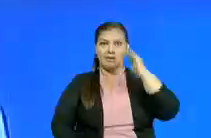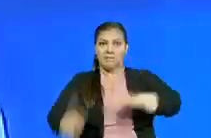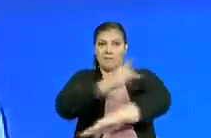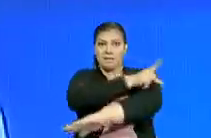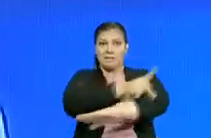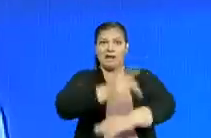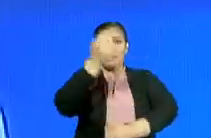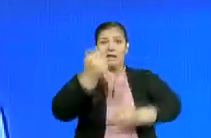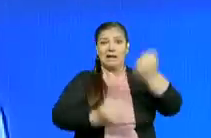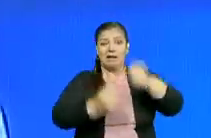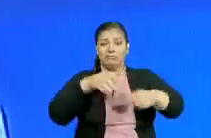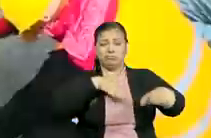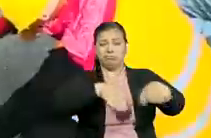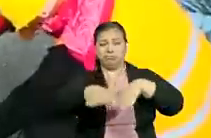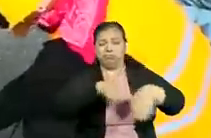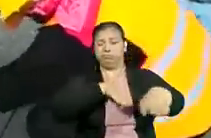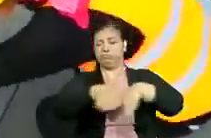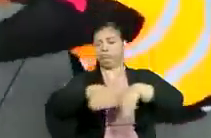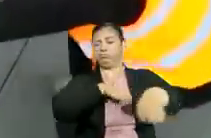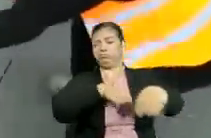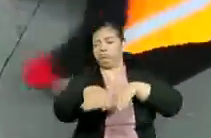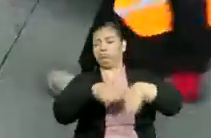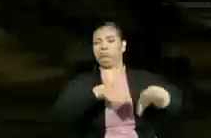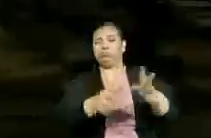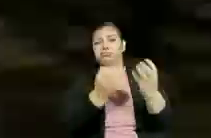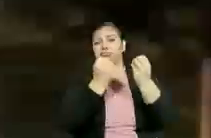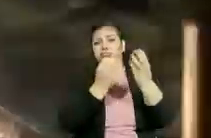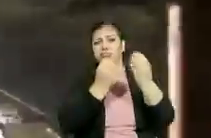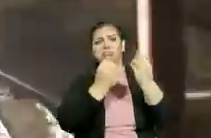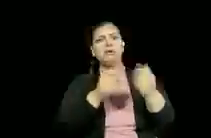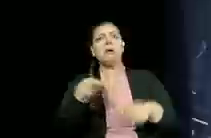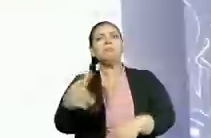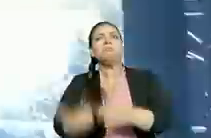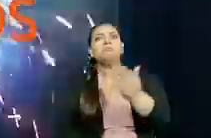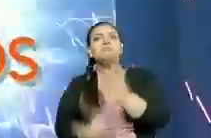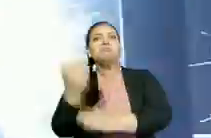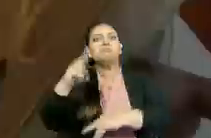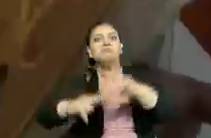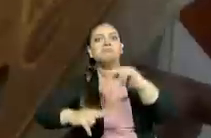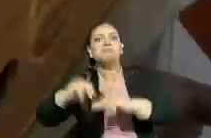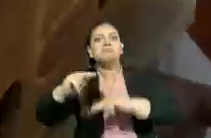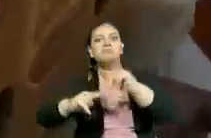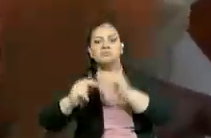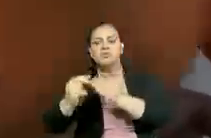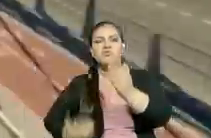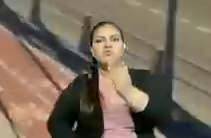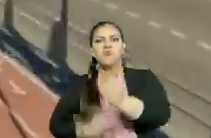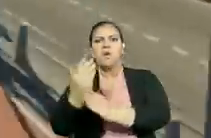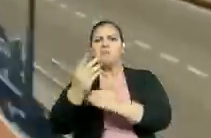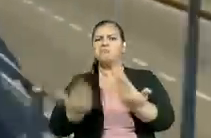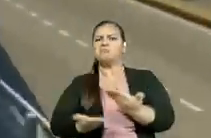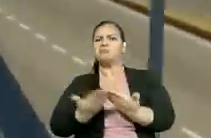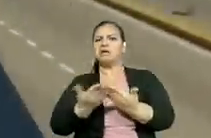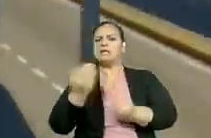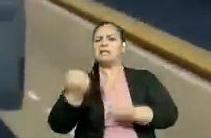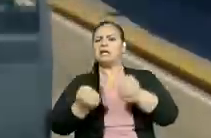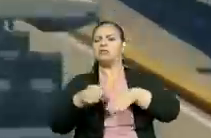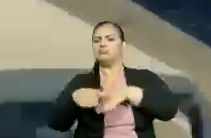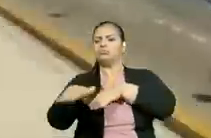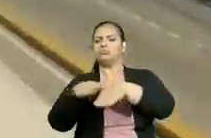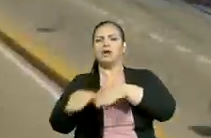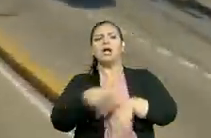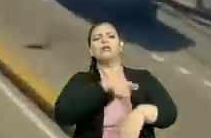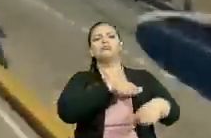por ejemplo la perimetral. Se informó que el trazado vial permitirá la generación de 5.700